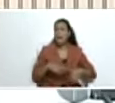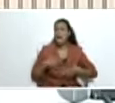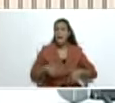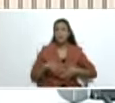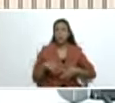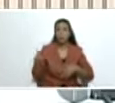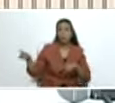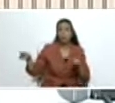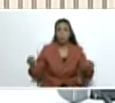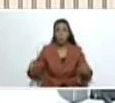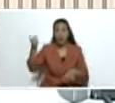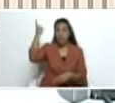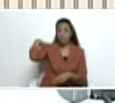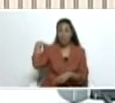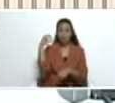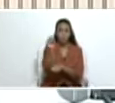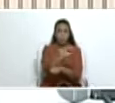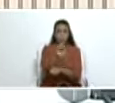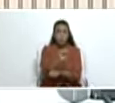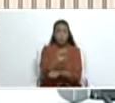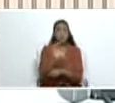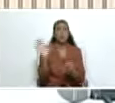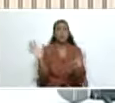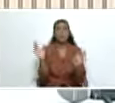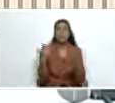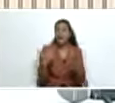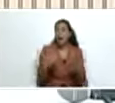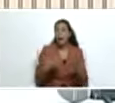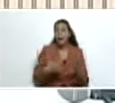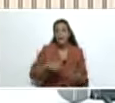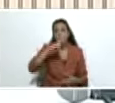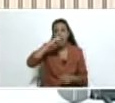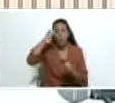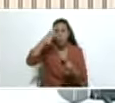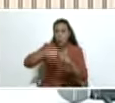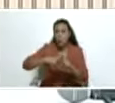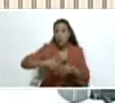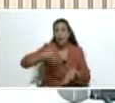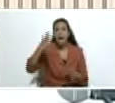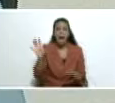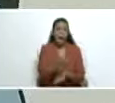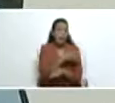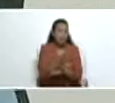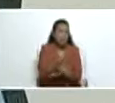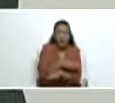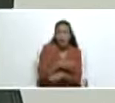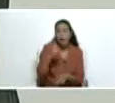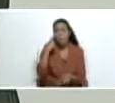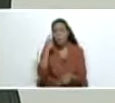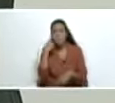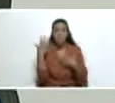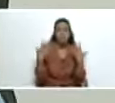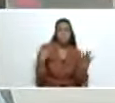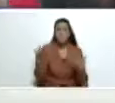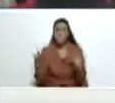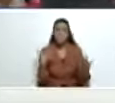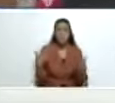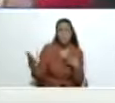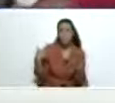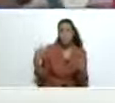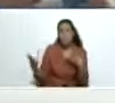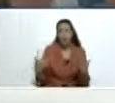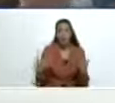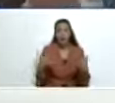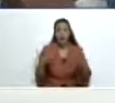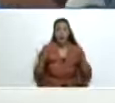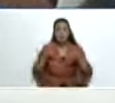Castro Soteldo. Ya habíamos hecho un con Maduro en la vía y cantamos, hablamos bien, bien bonito. Y